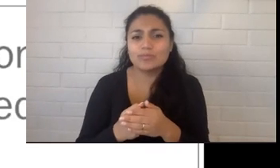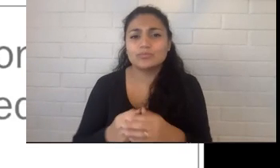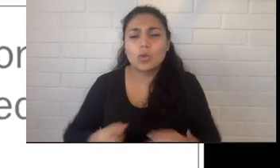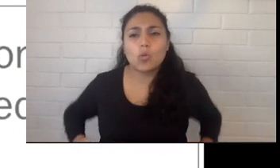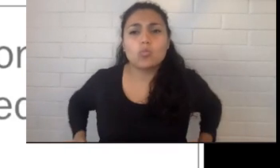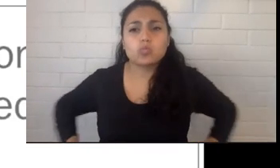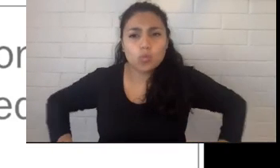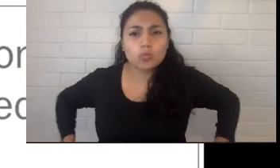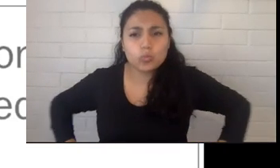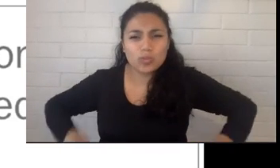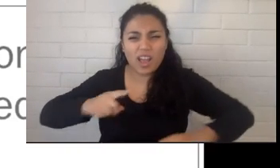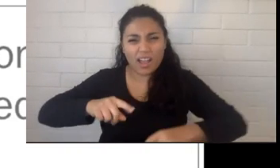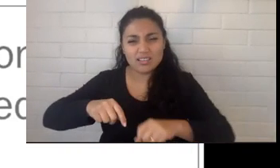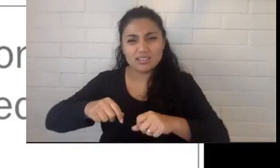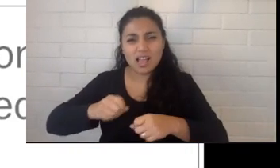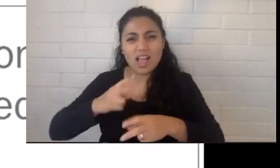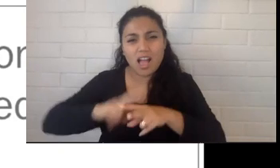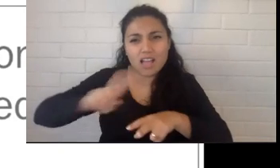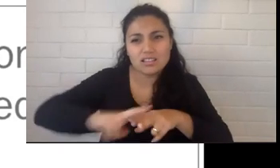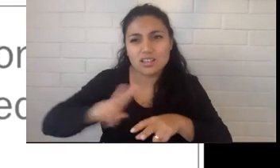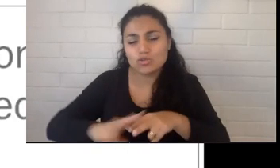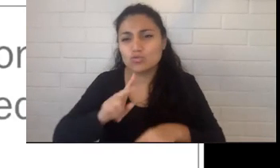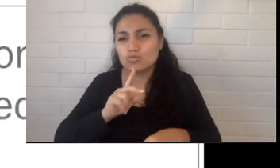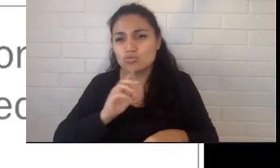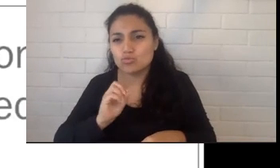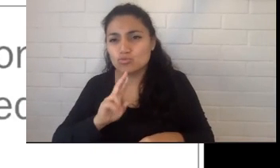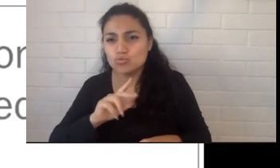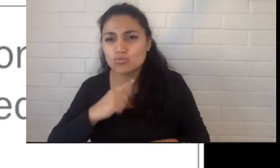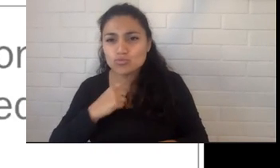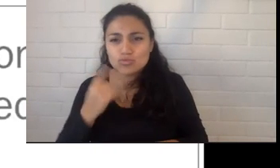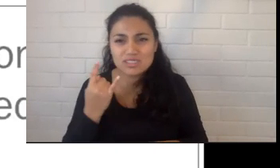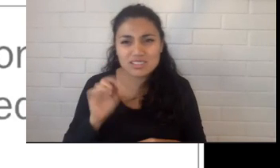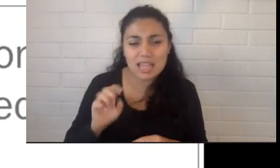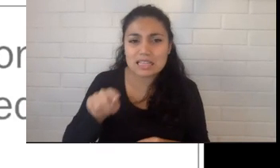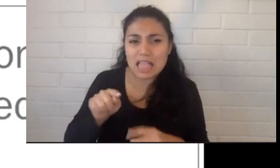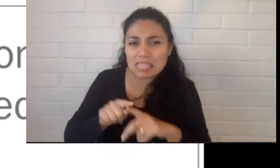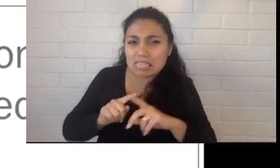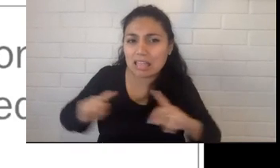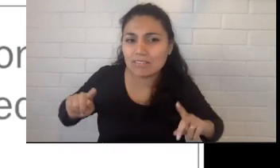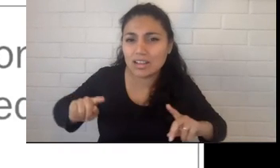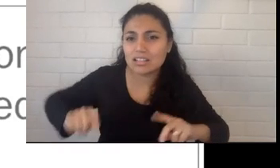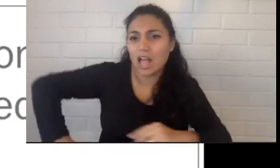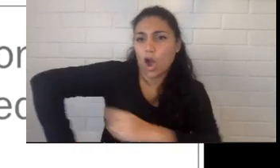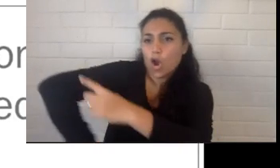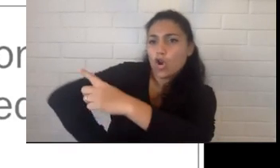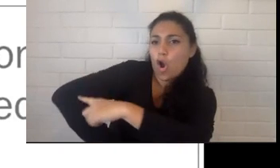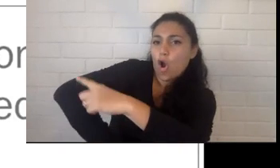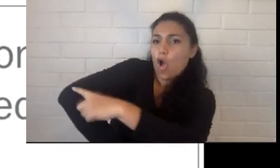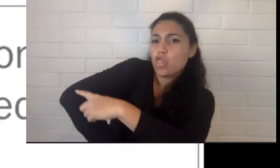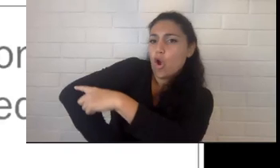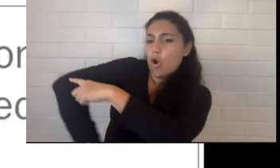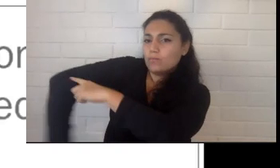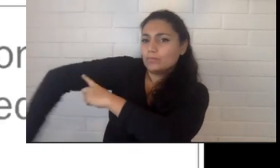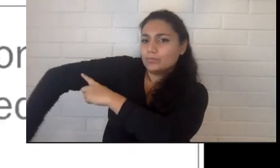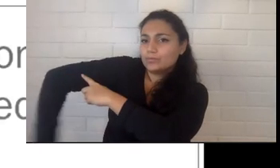nivel de la articulación de codo, de hombro y de codo. De hecho, fíjense muy bien cómo está la diferencia del codo en cada una de estas